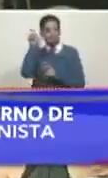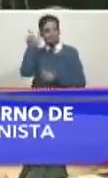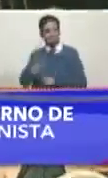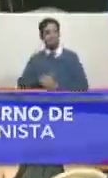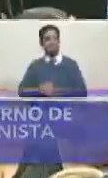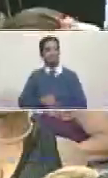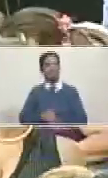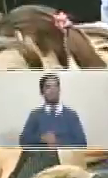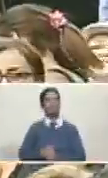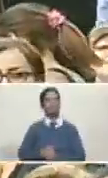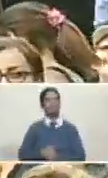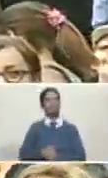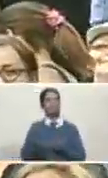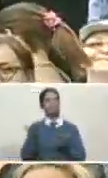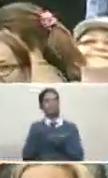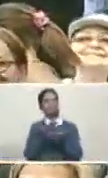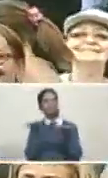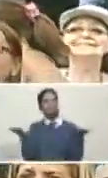artistas,